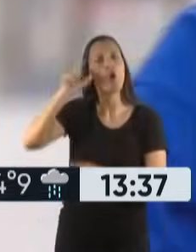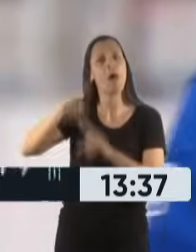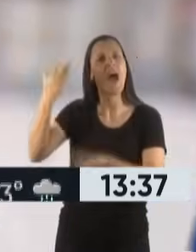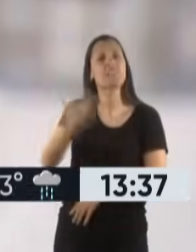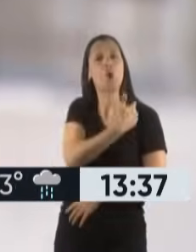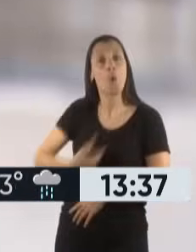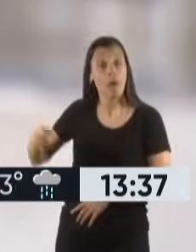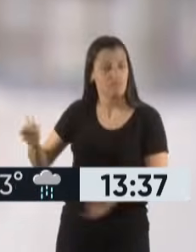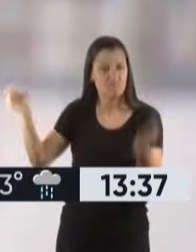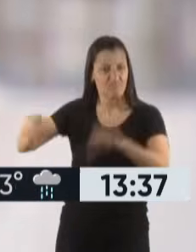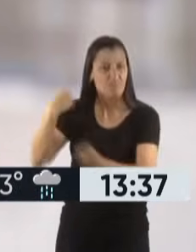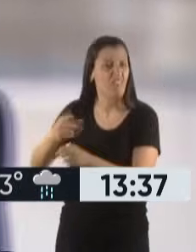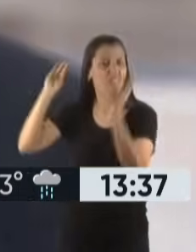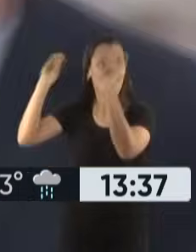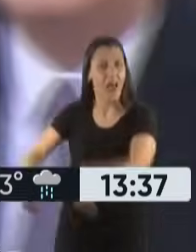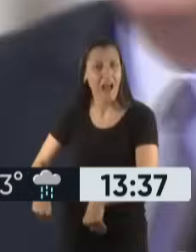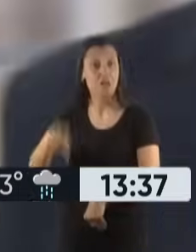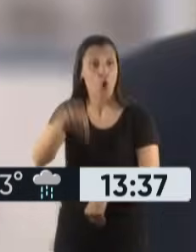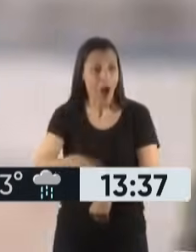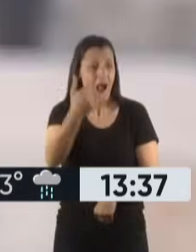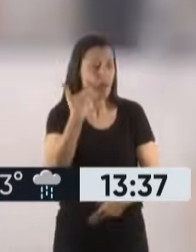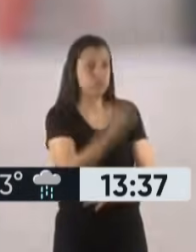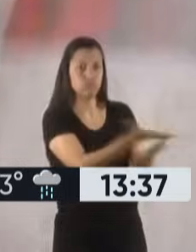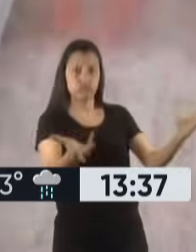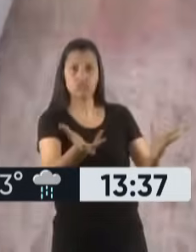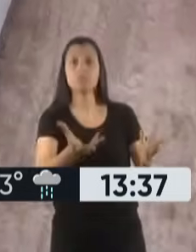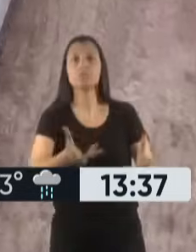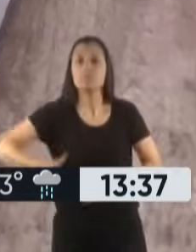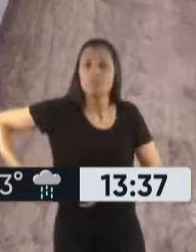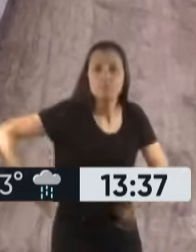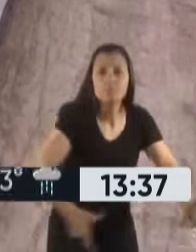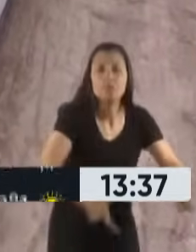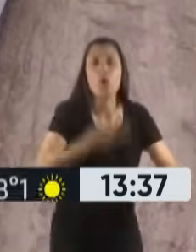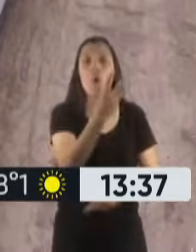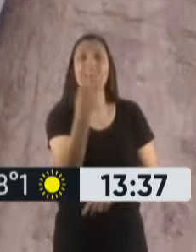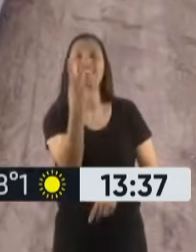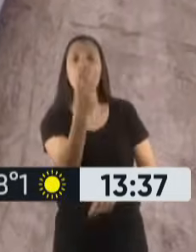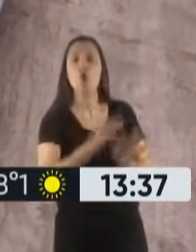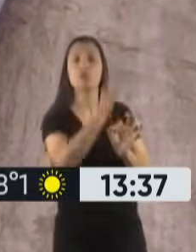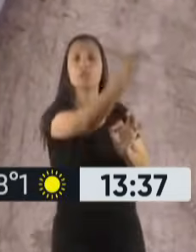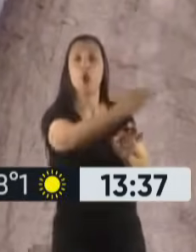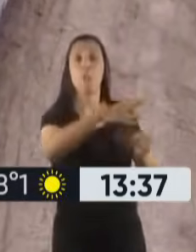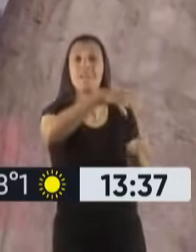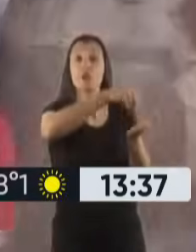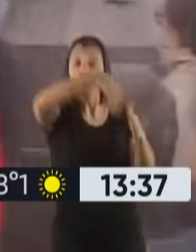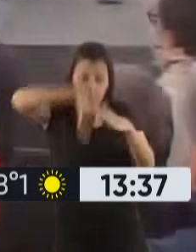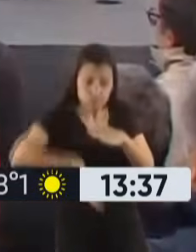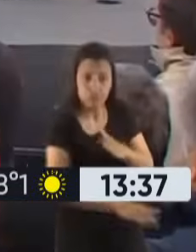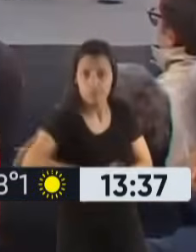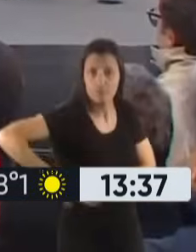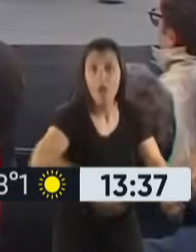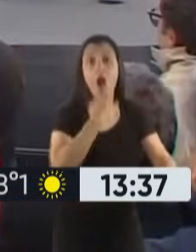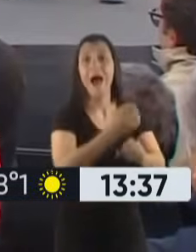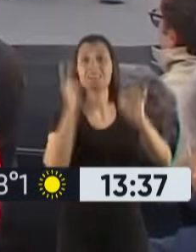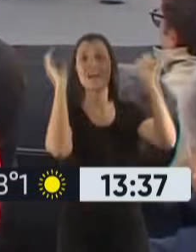subte. Acá hay 42 kilómetros subterráneos, inclusive 12 que entran al medio del Río